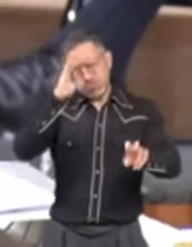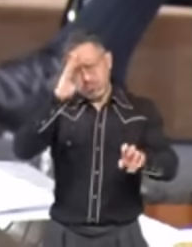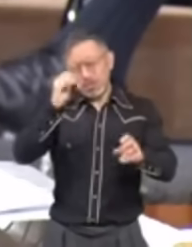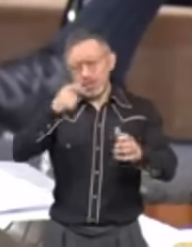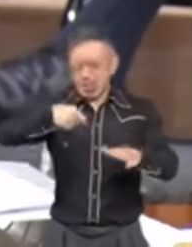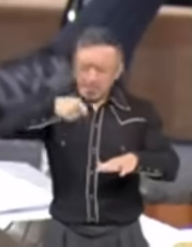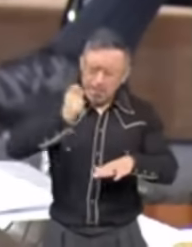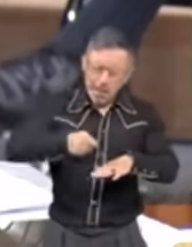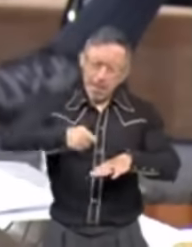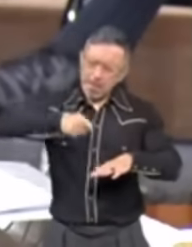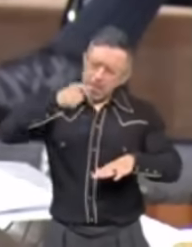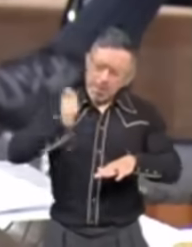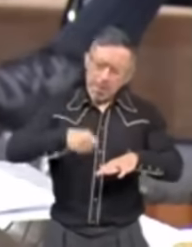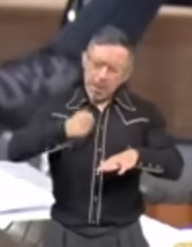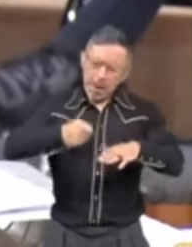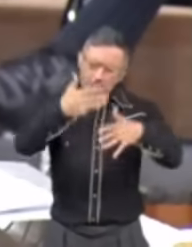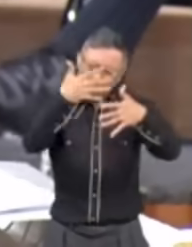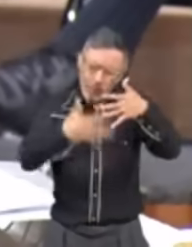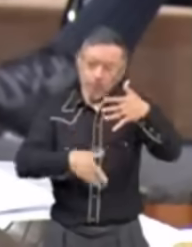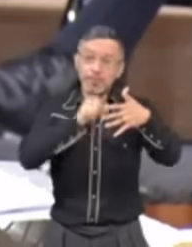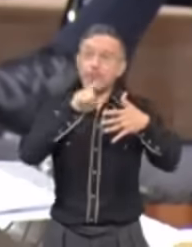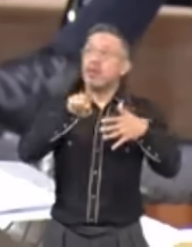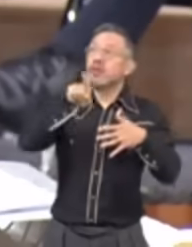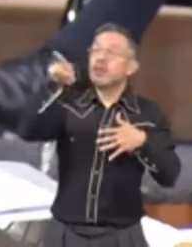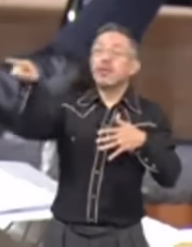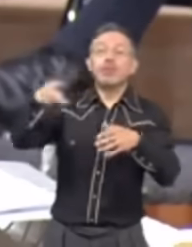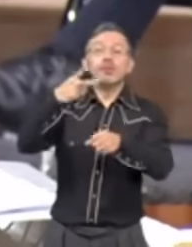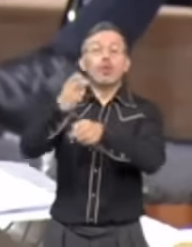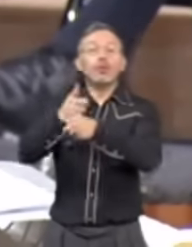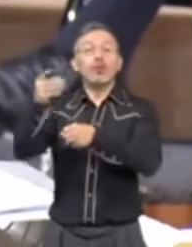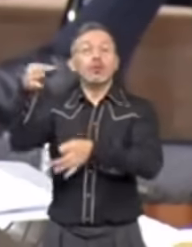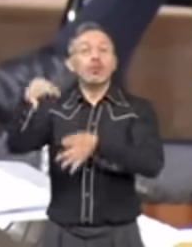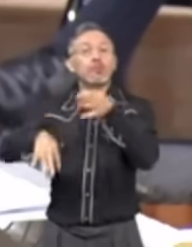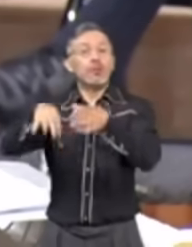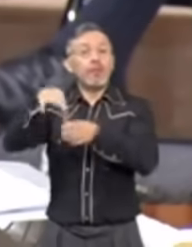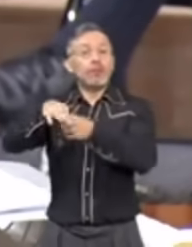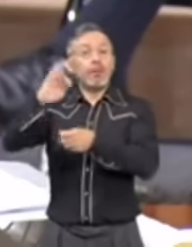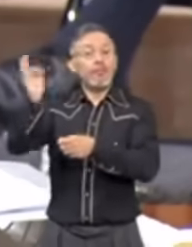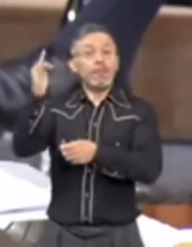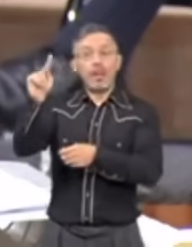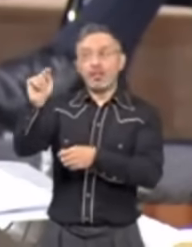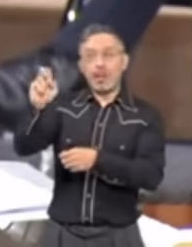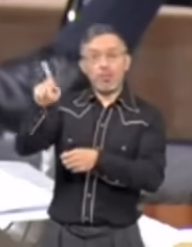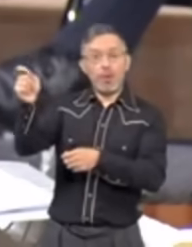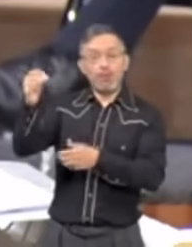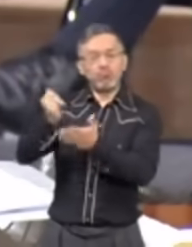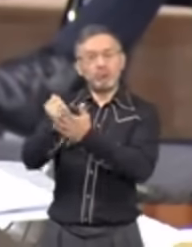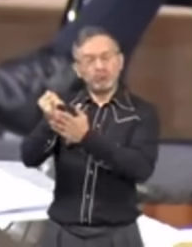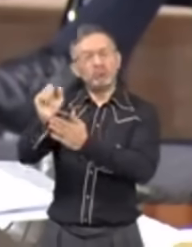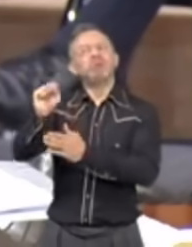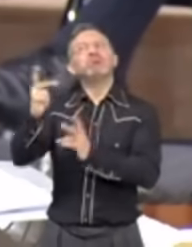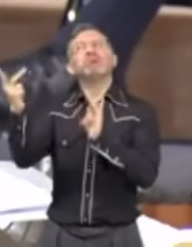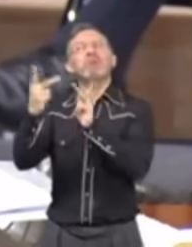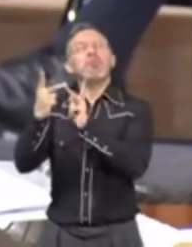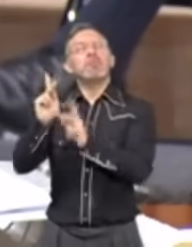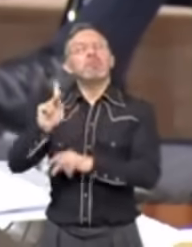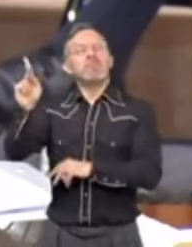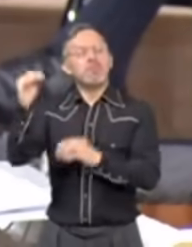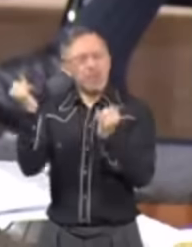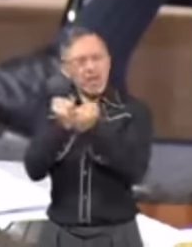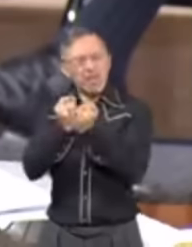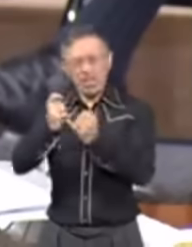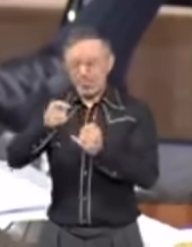resoluciones confirmadas por el Tribunal Federal Electoral, se empeña en seguir participando ilegalmente,